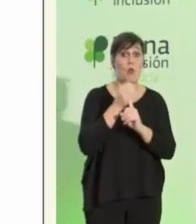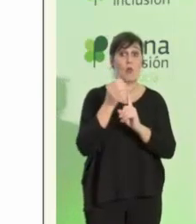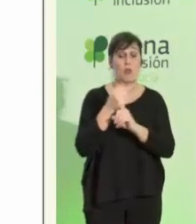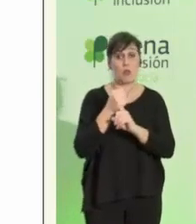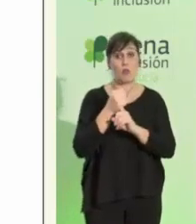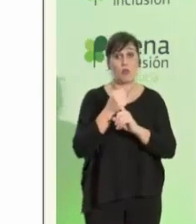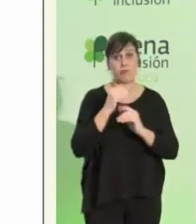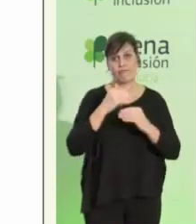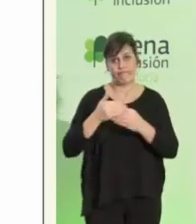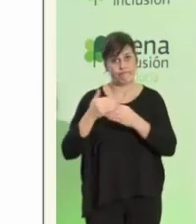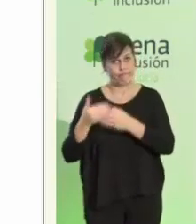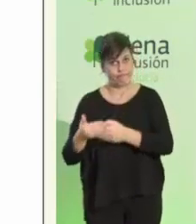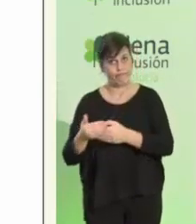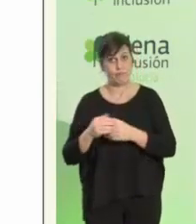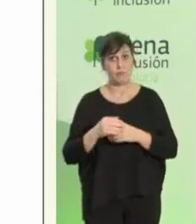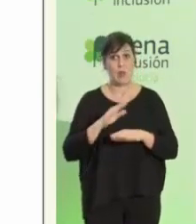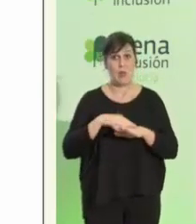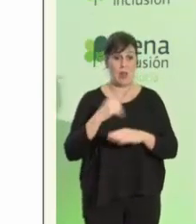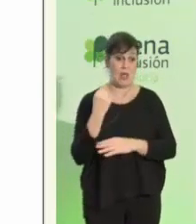ese apoyo al niño.